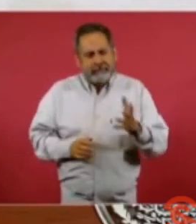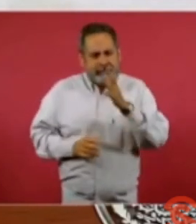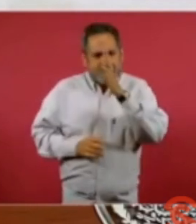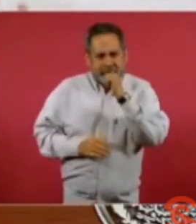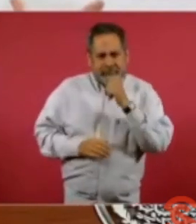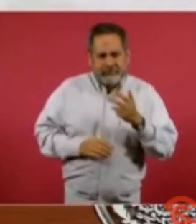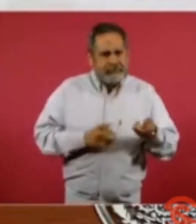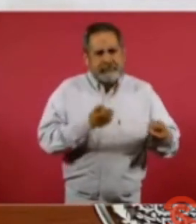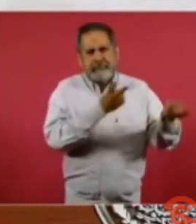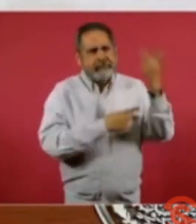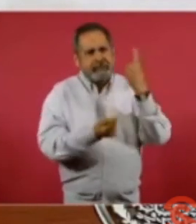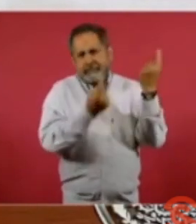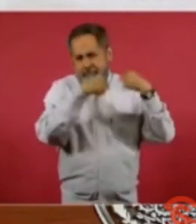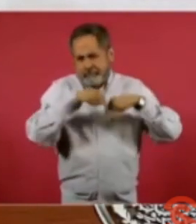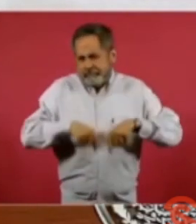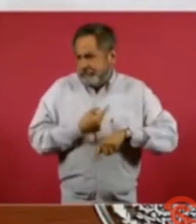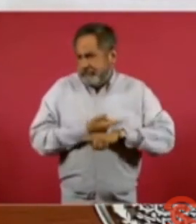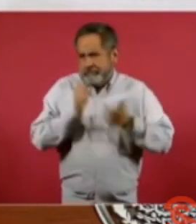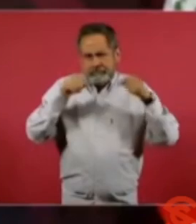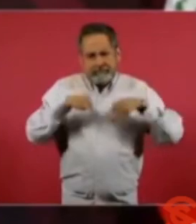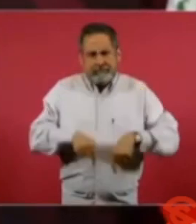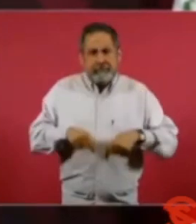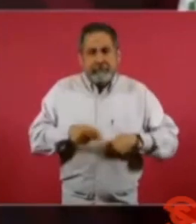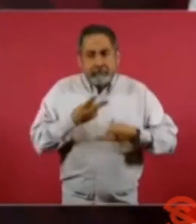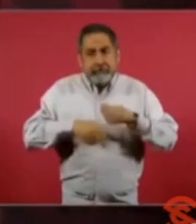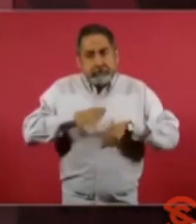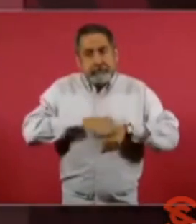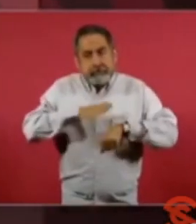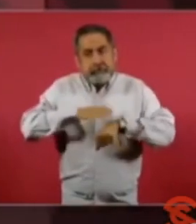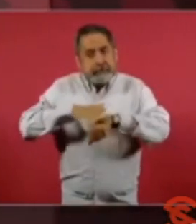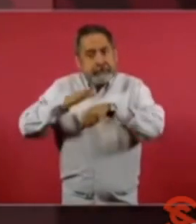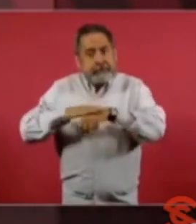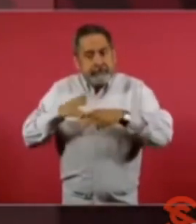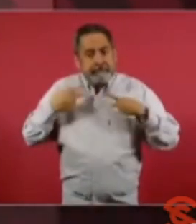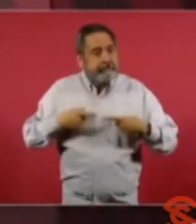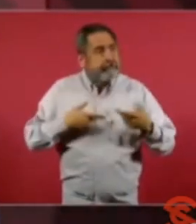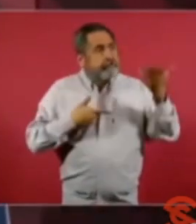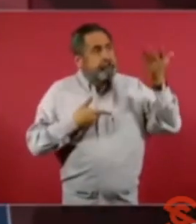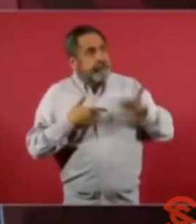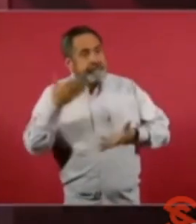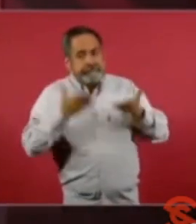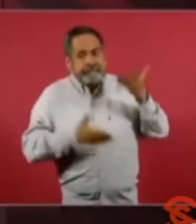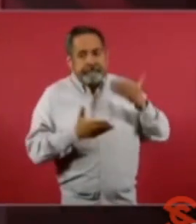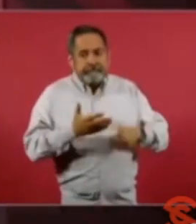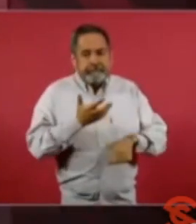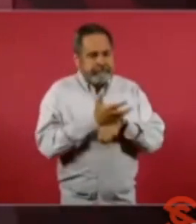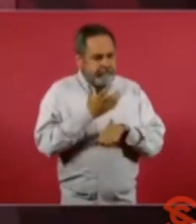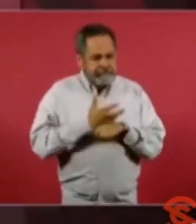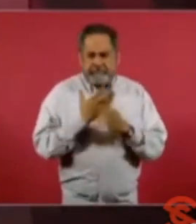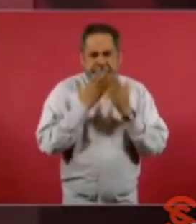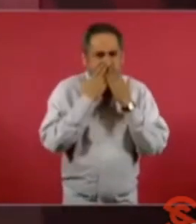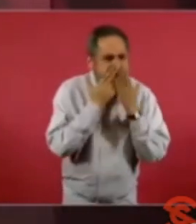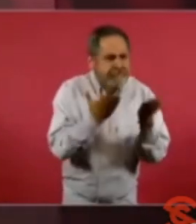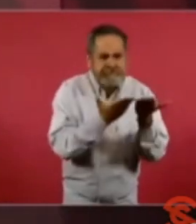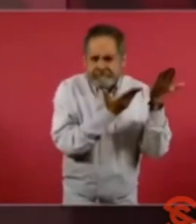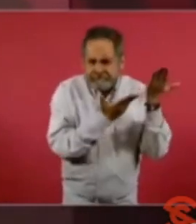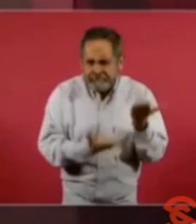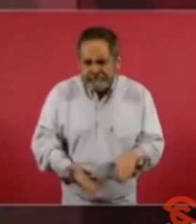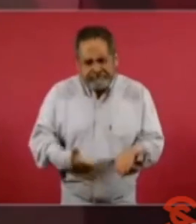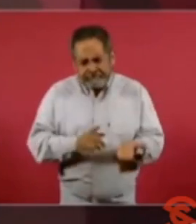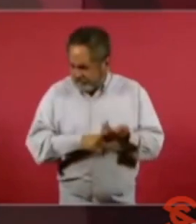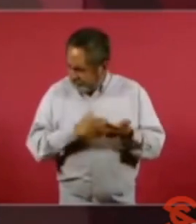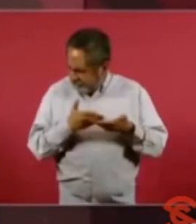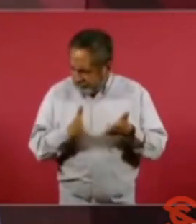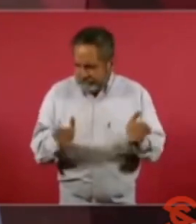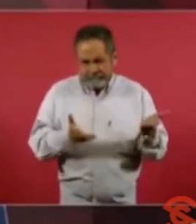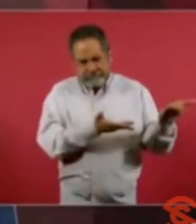porque este cada vez llegan más estadounidenses y son bien recibidos